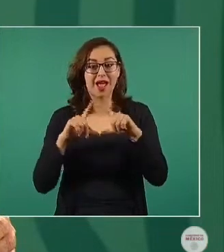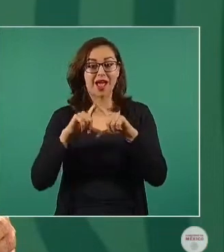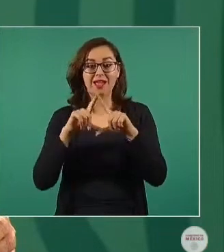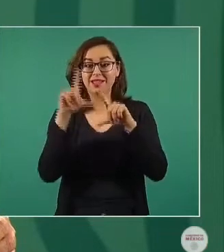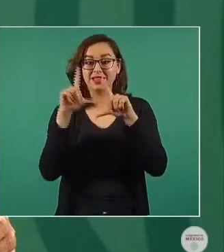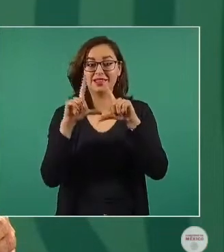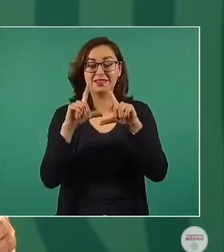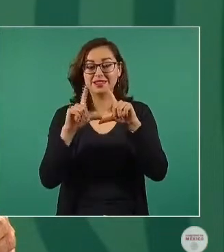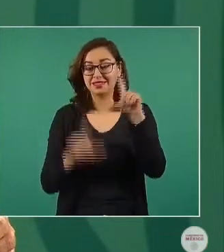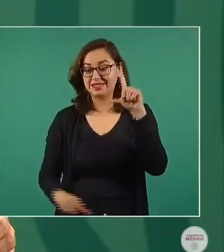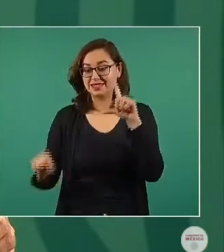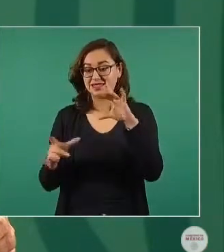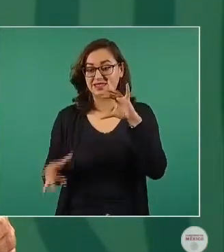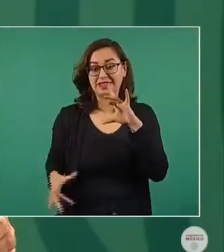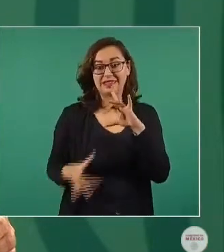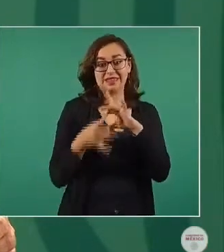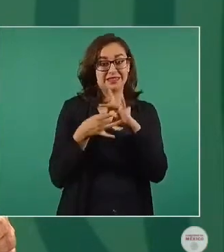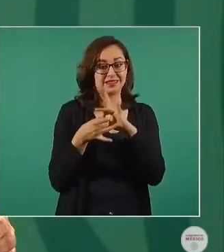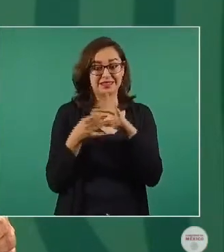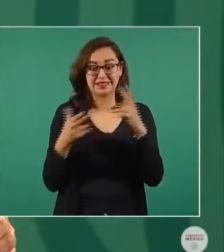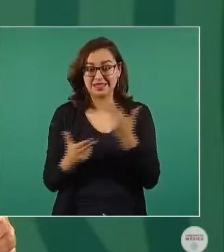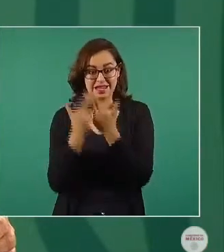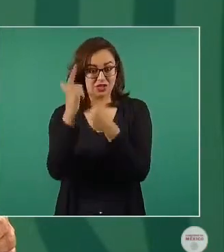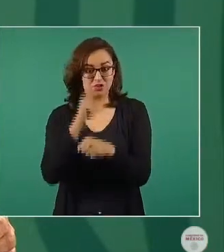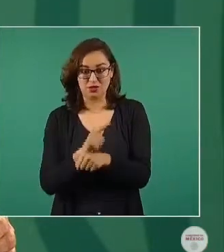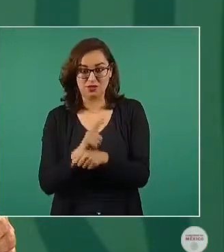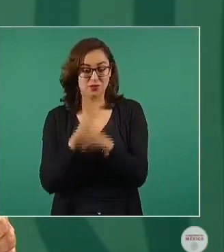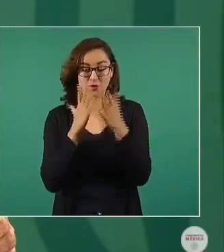Y de eso